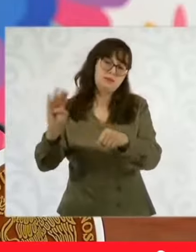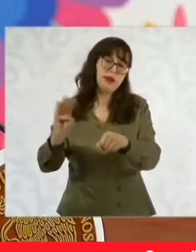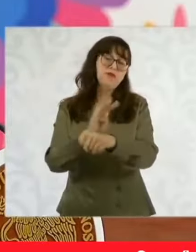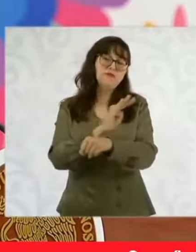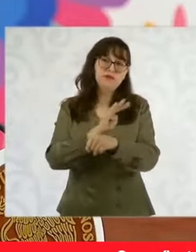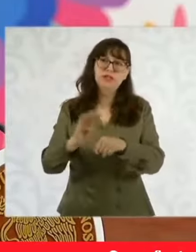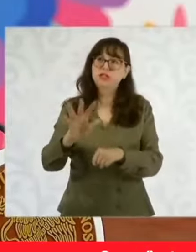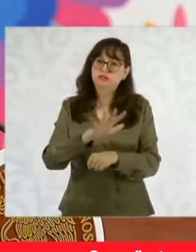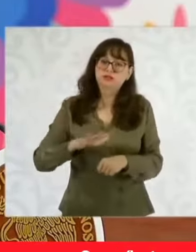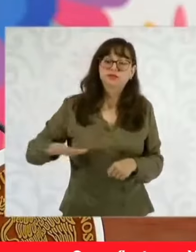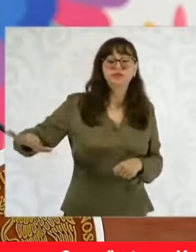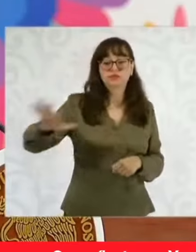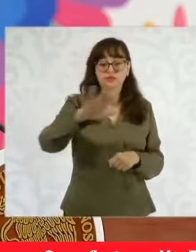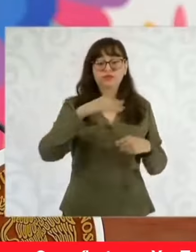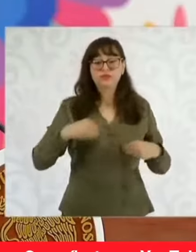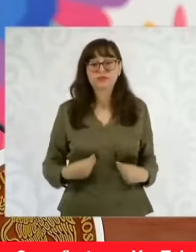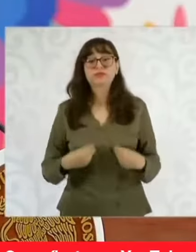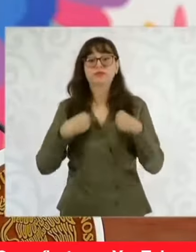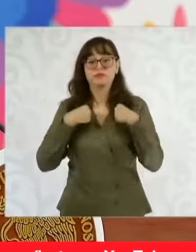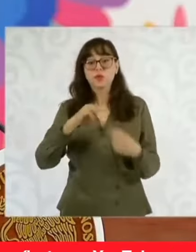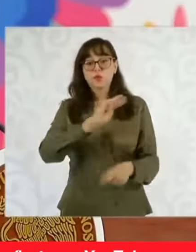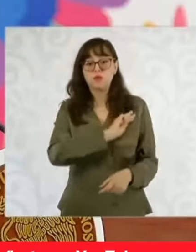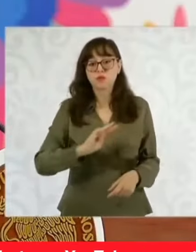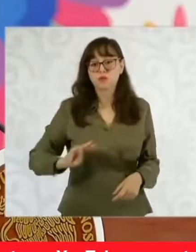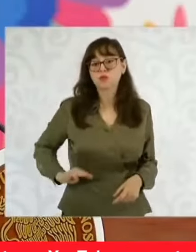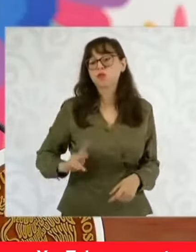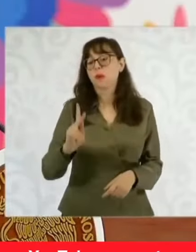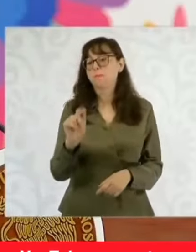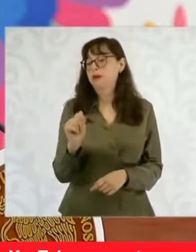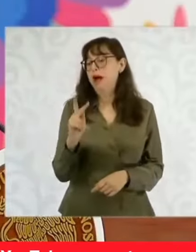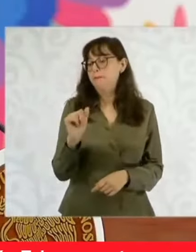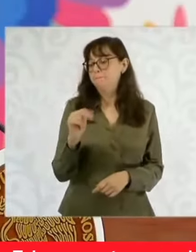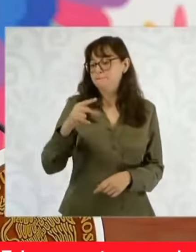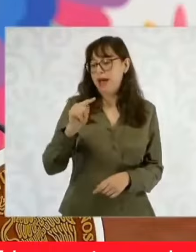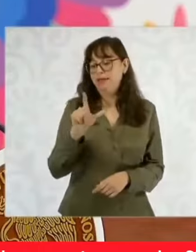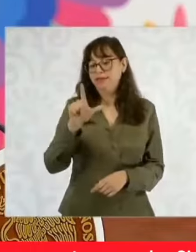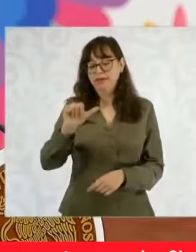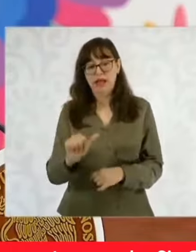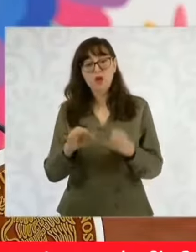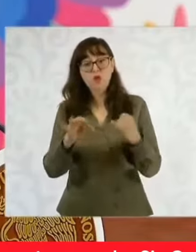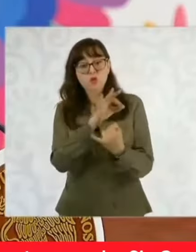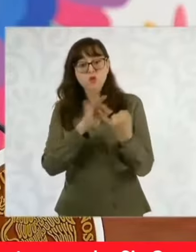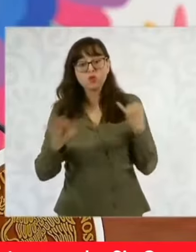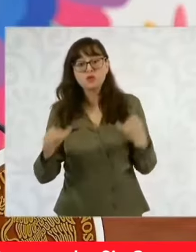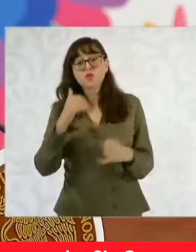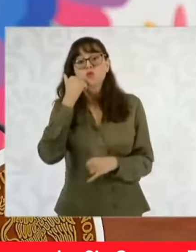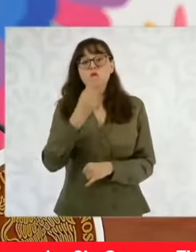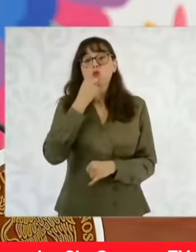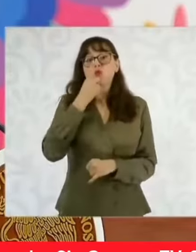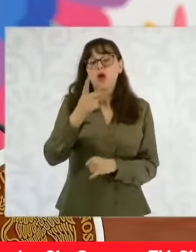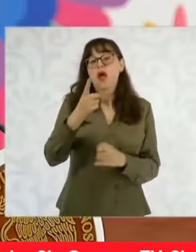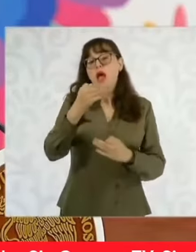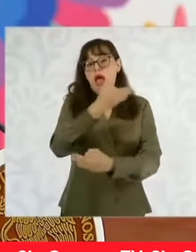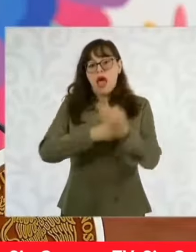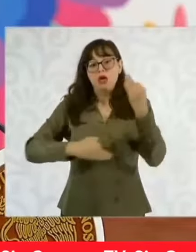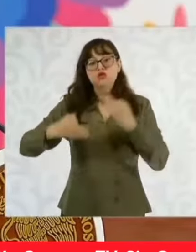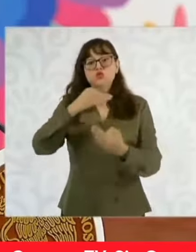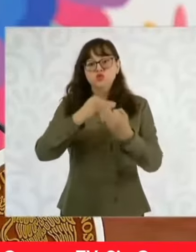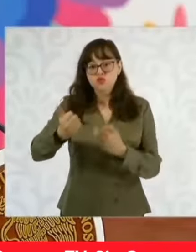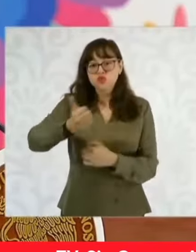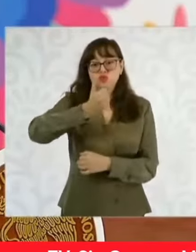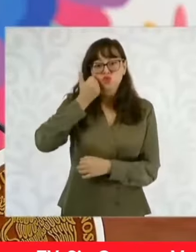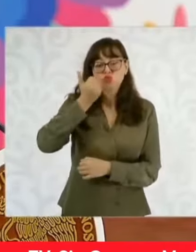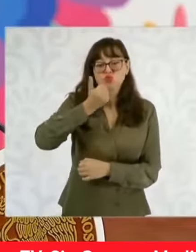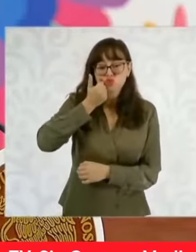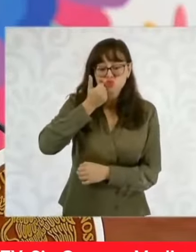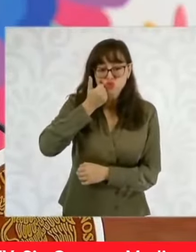habitantes del municipio de Papantla. Por último, quiero comentarles a todas y a todos los estudiantes,